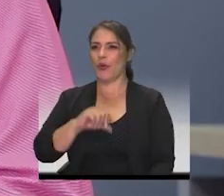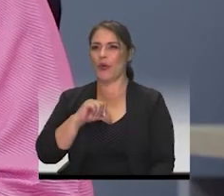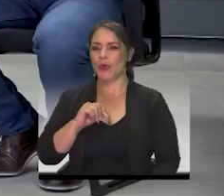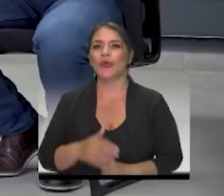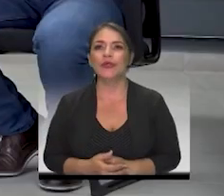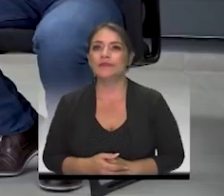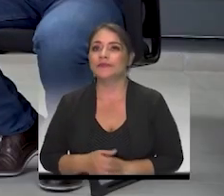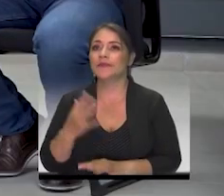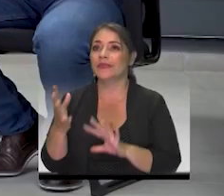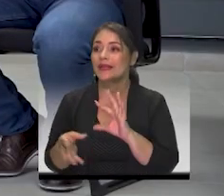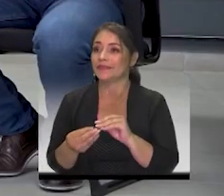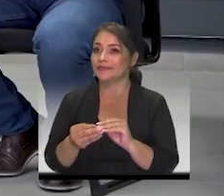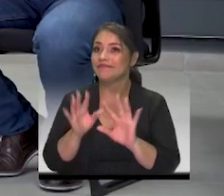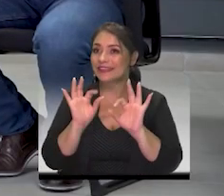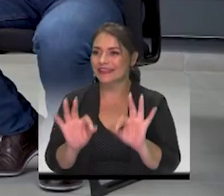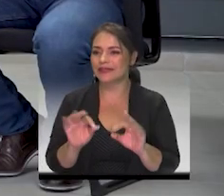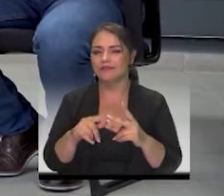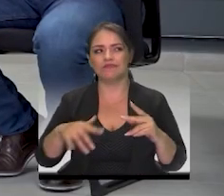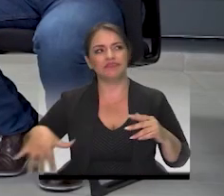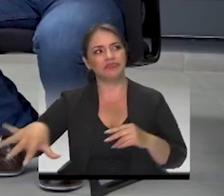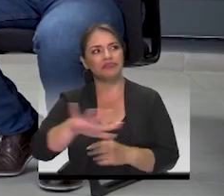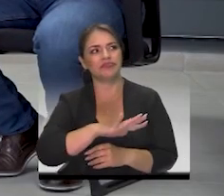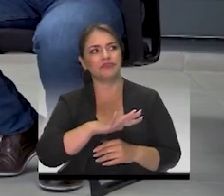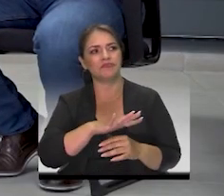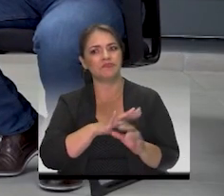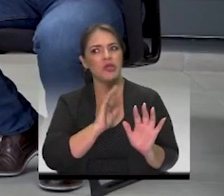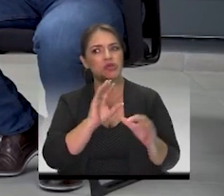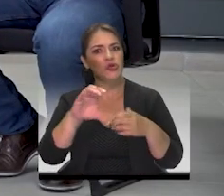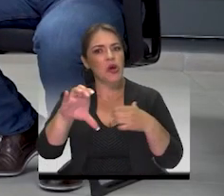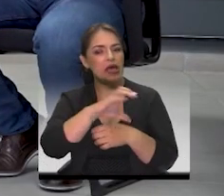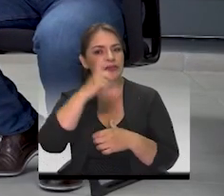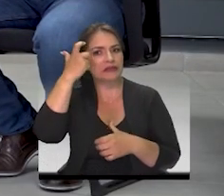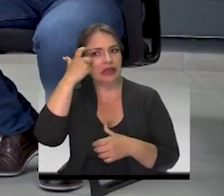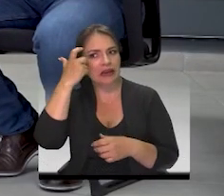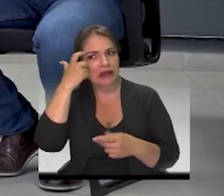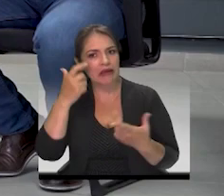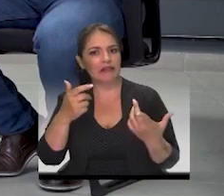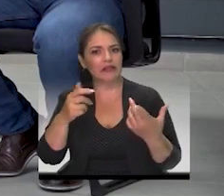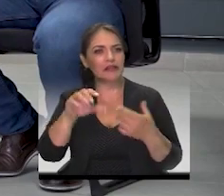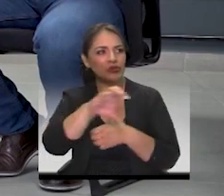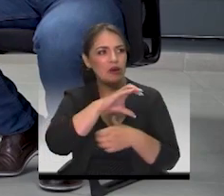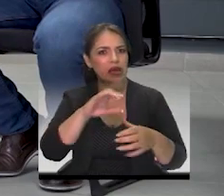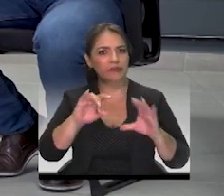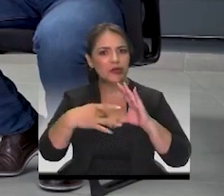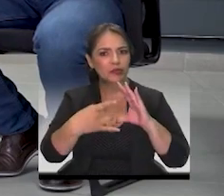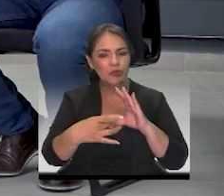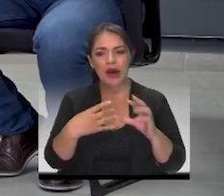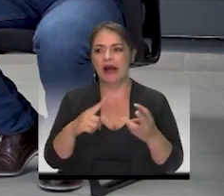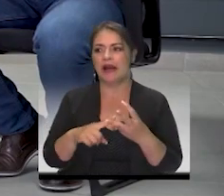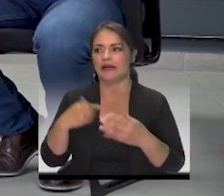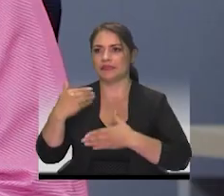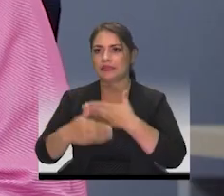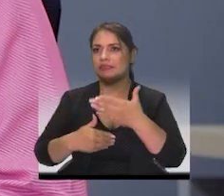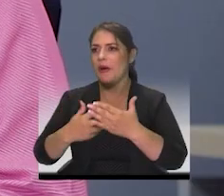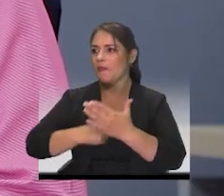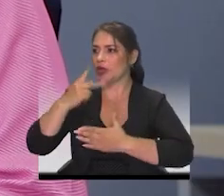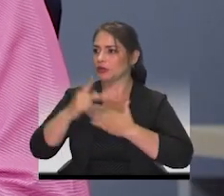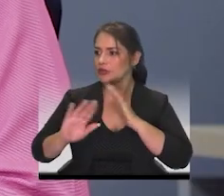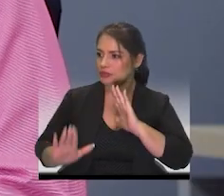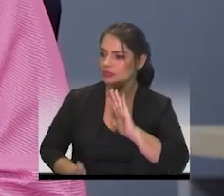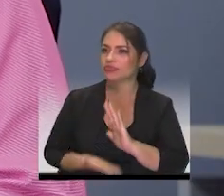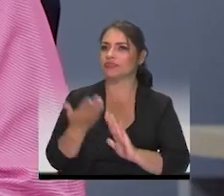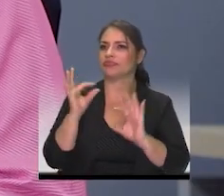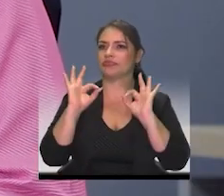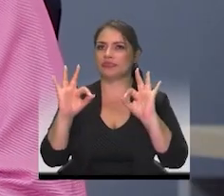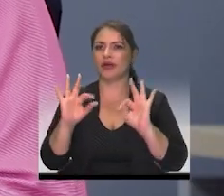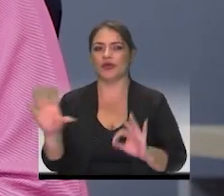ciudad y sobre todo con la apuesta de ciudades inteligentes, de la digitalización y de todos estos proyectos que siguen mejorando la calidad de vida